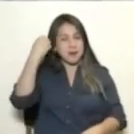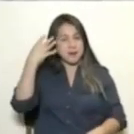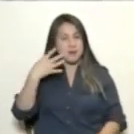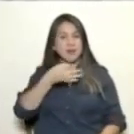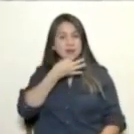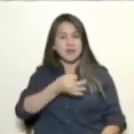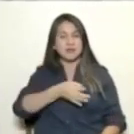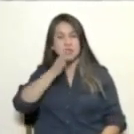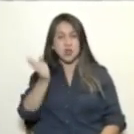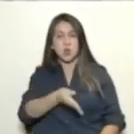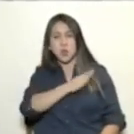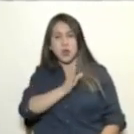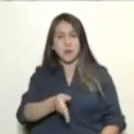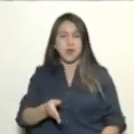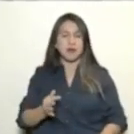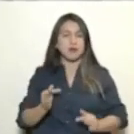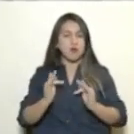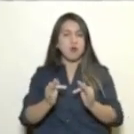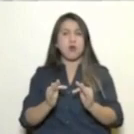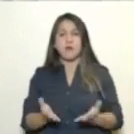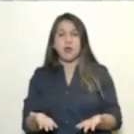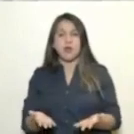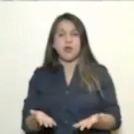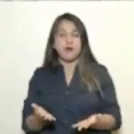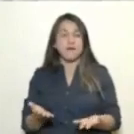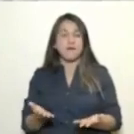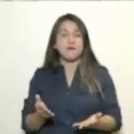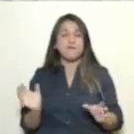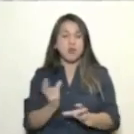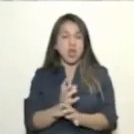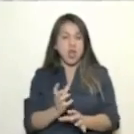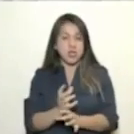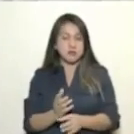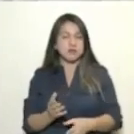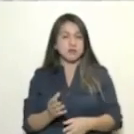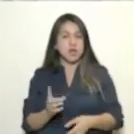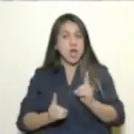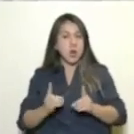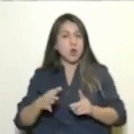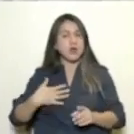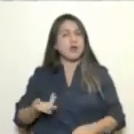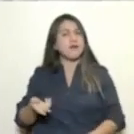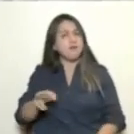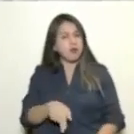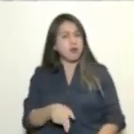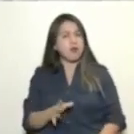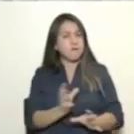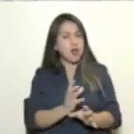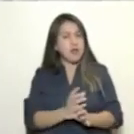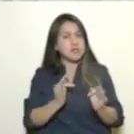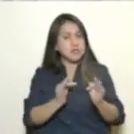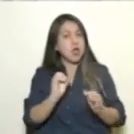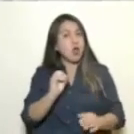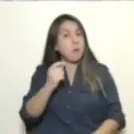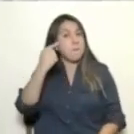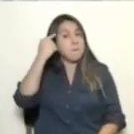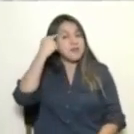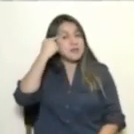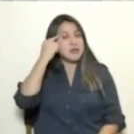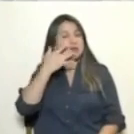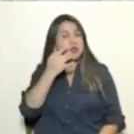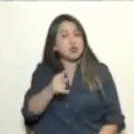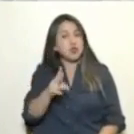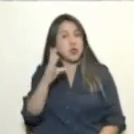más violencia. Y a ratos uno siente como que muchos quieren volver a una cierta violencia. O creer que porque